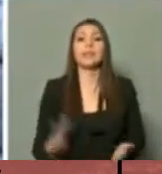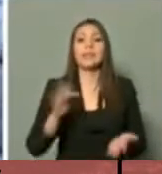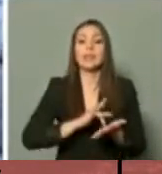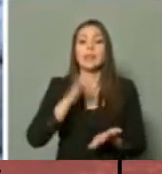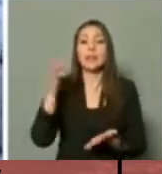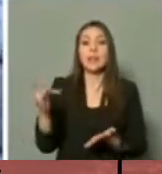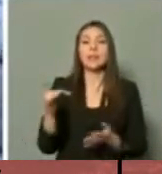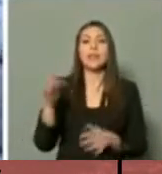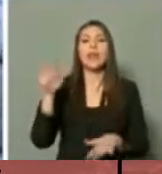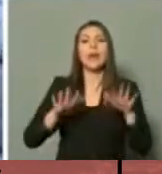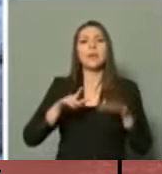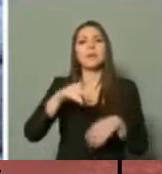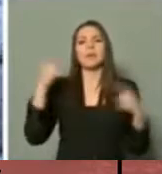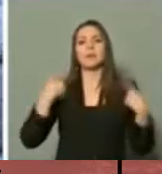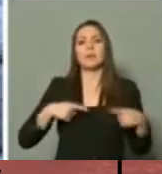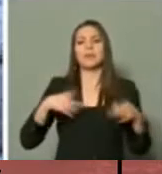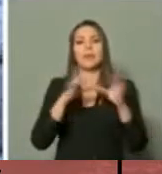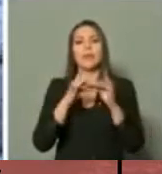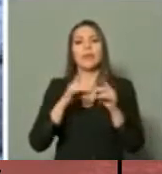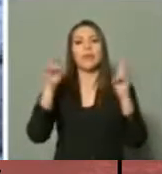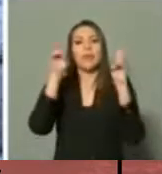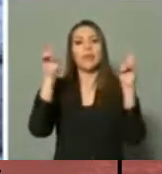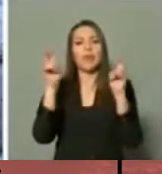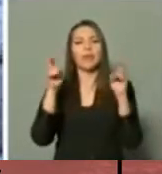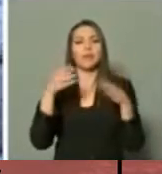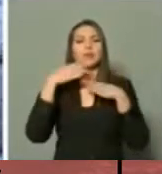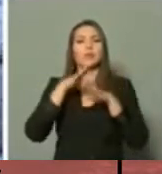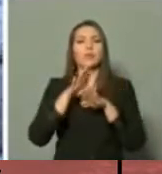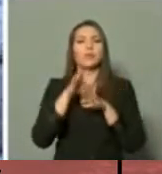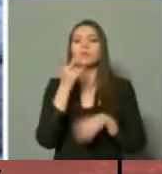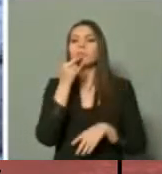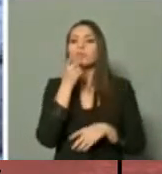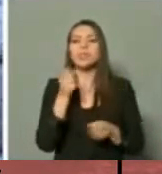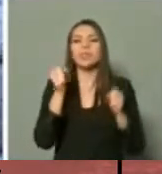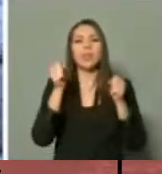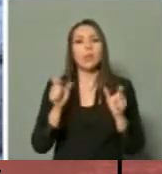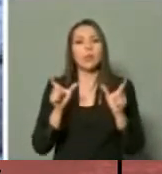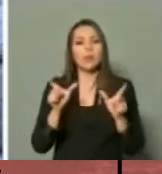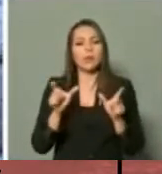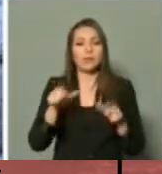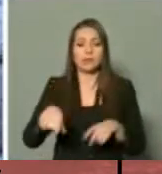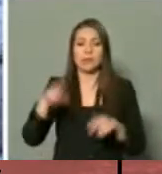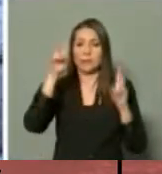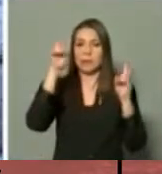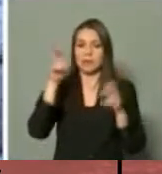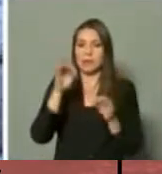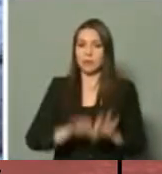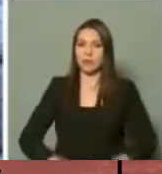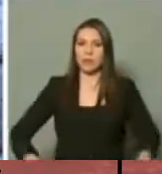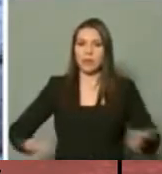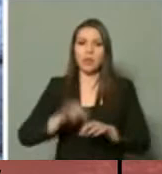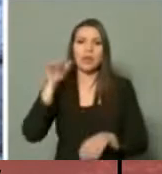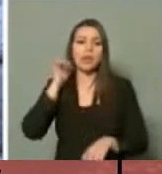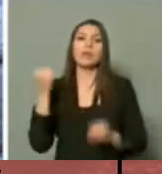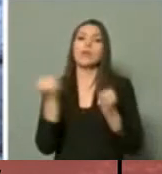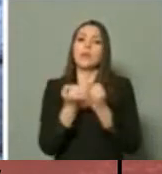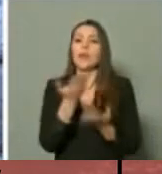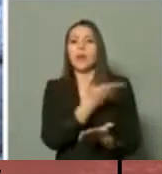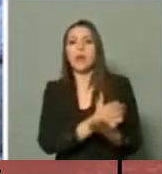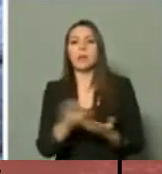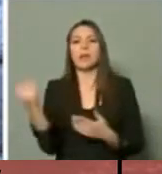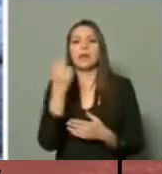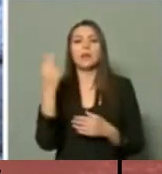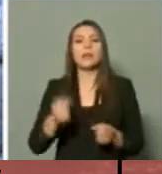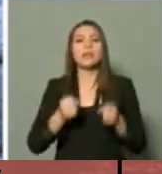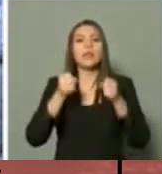nosotros hablamos de seguridad, que es justamente el tema fundamental en Azcapotzalco, nosotros tenemos también que hablar respecto de la seguridad laboral. Yo fui víctima